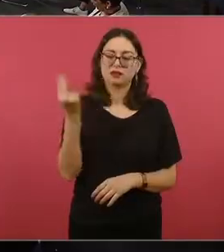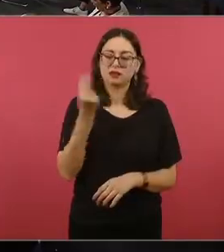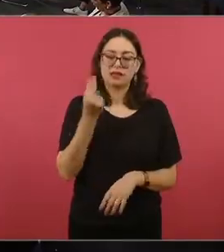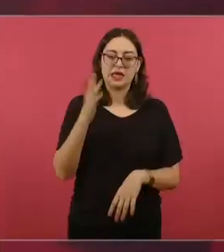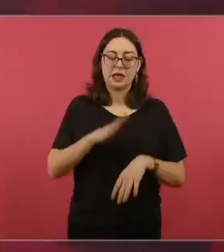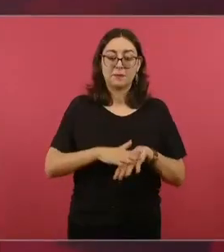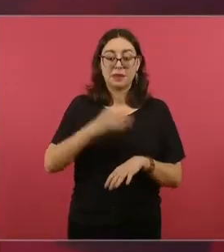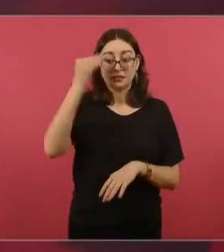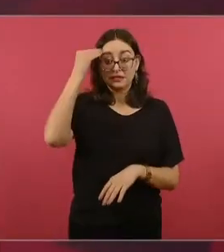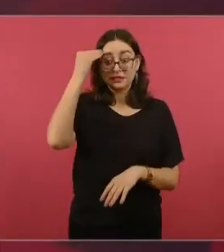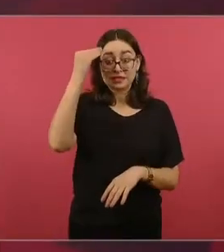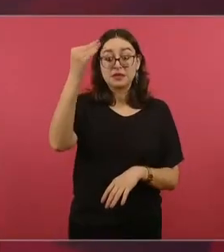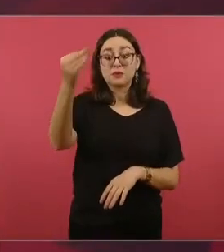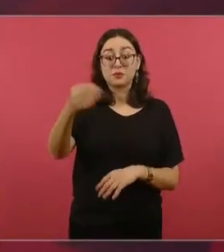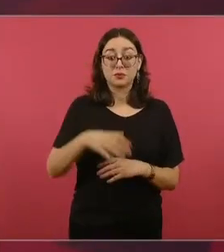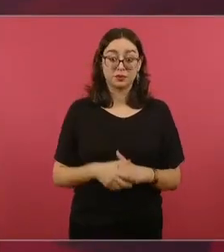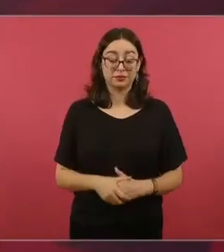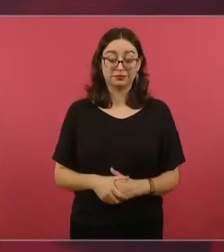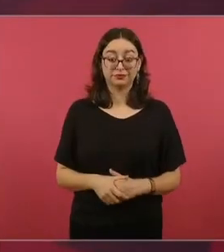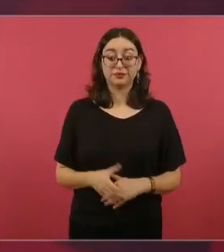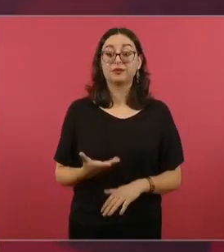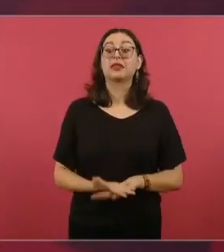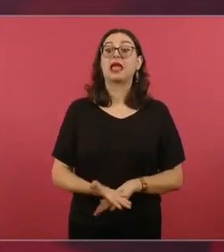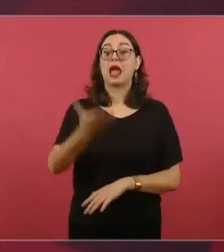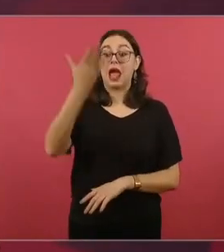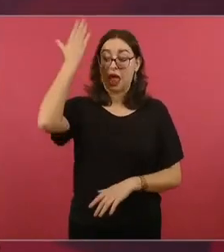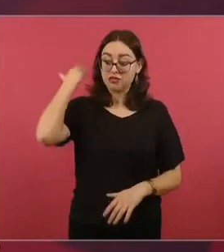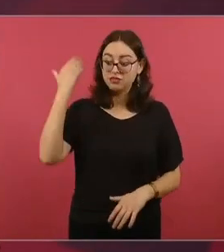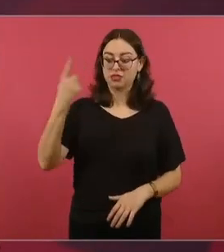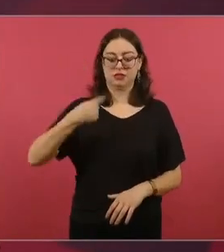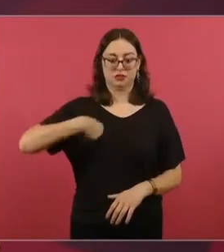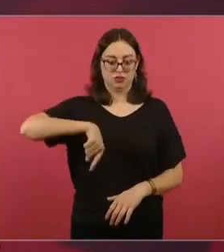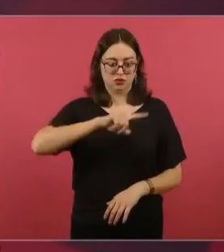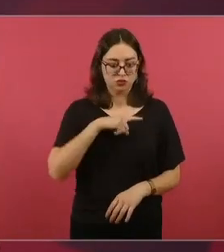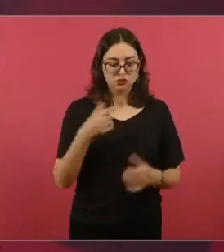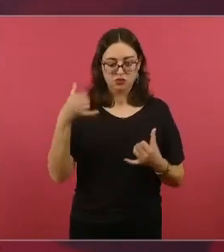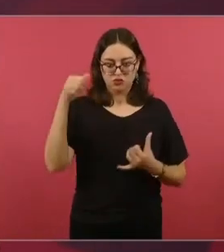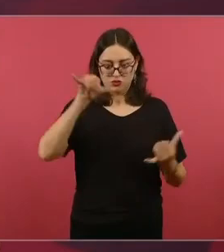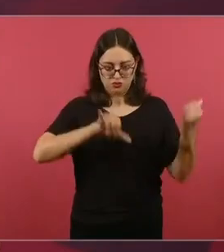y hasta exportadores de petroquímicos en importadores,